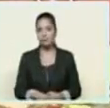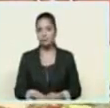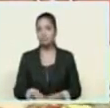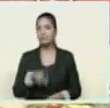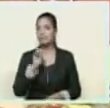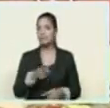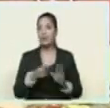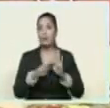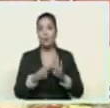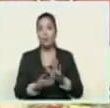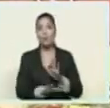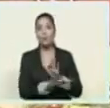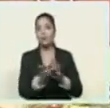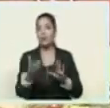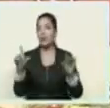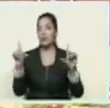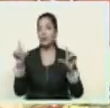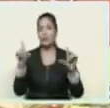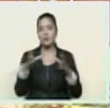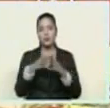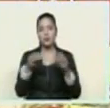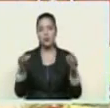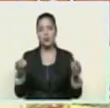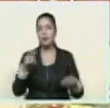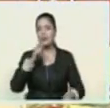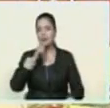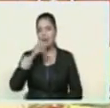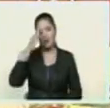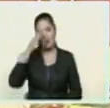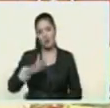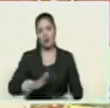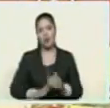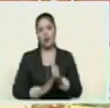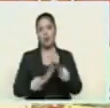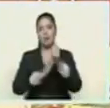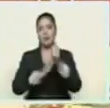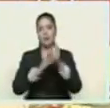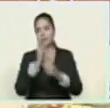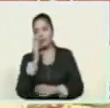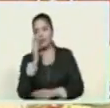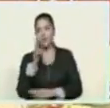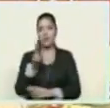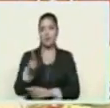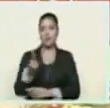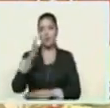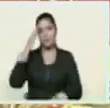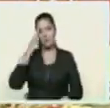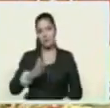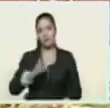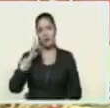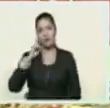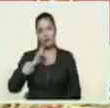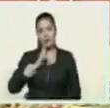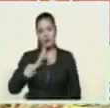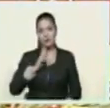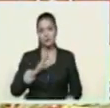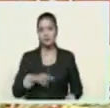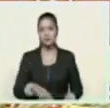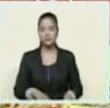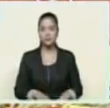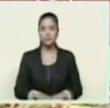van a presentar de los medios al jefe de la rebelión militar bolivariana